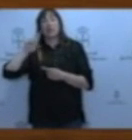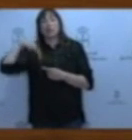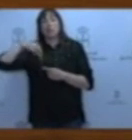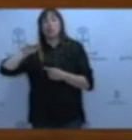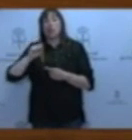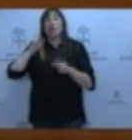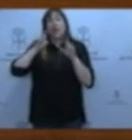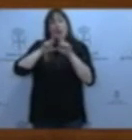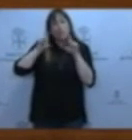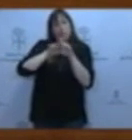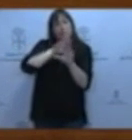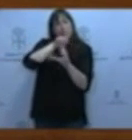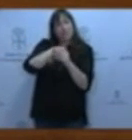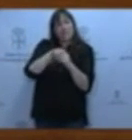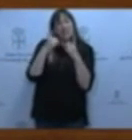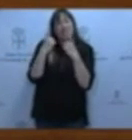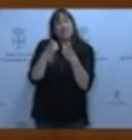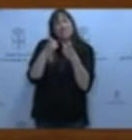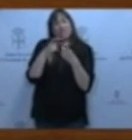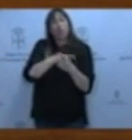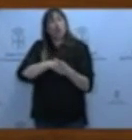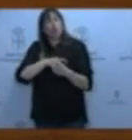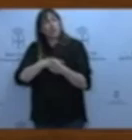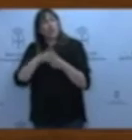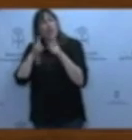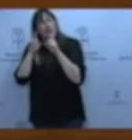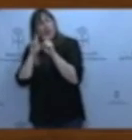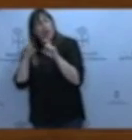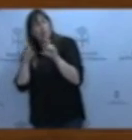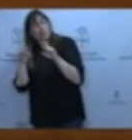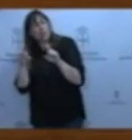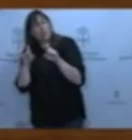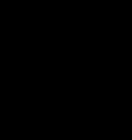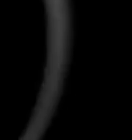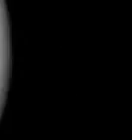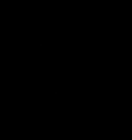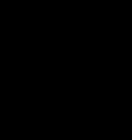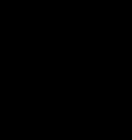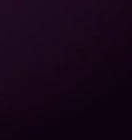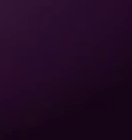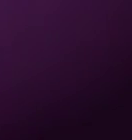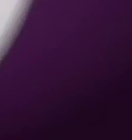necesitaba un psiquiatra o un comité de empresa para abordar los problemas psicológicos que decían tener.